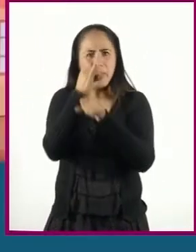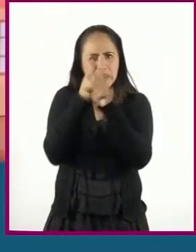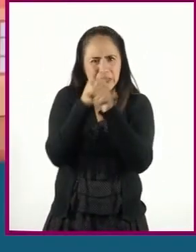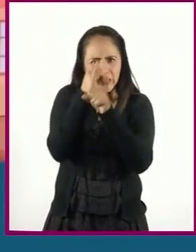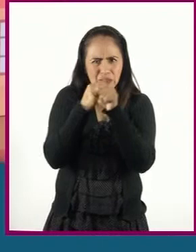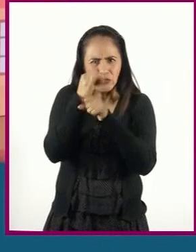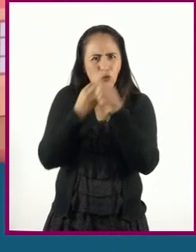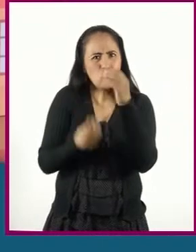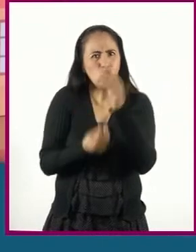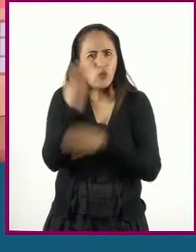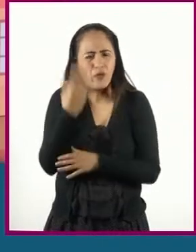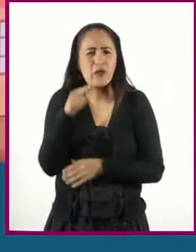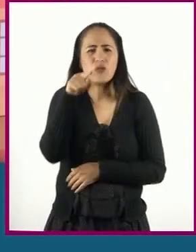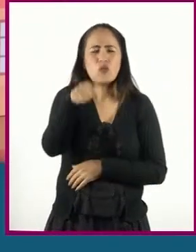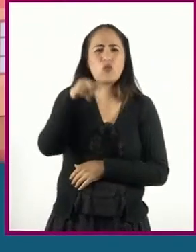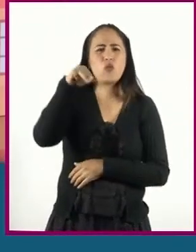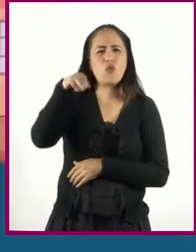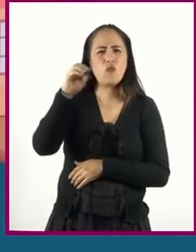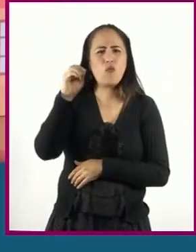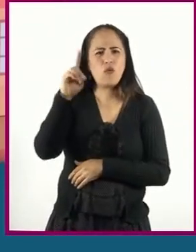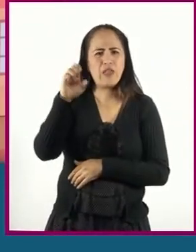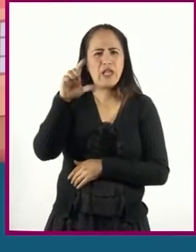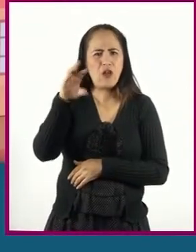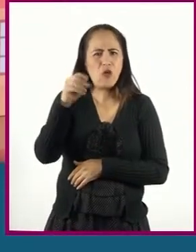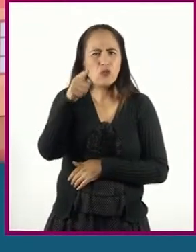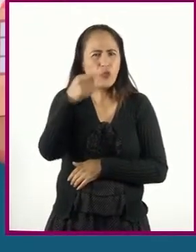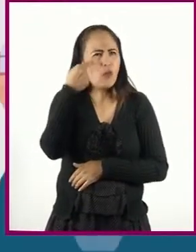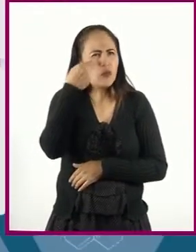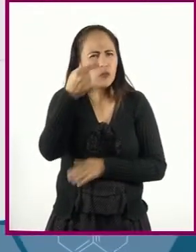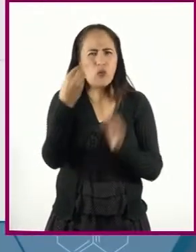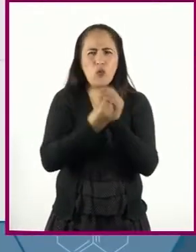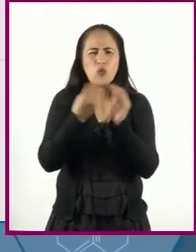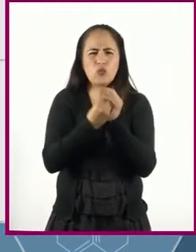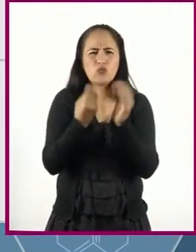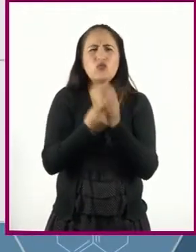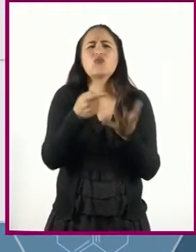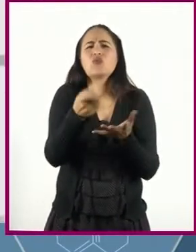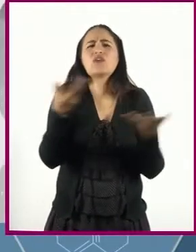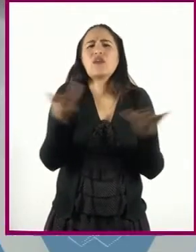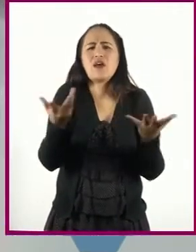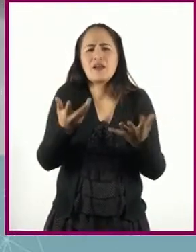¿Y tú, cómo harías un modelo para representar algo de lo que has visto en este curso?